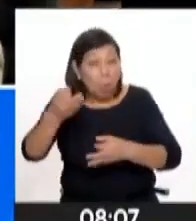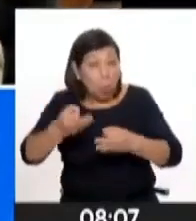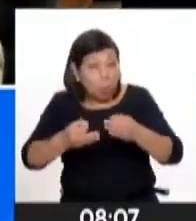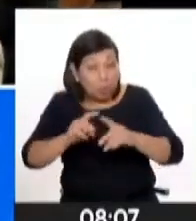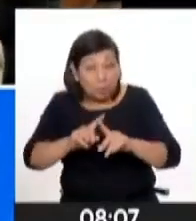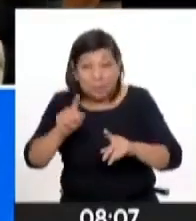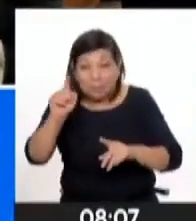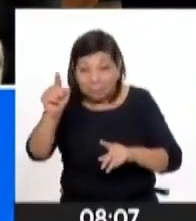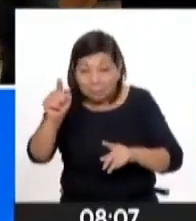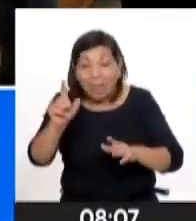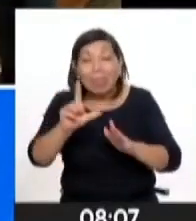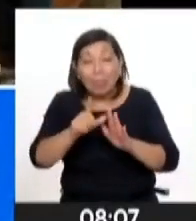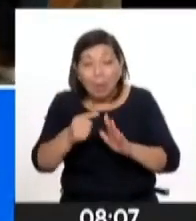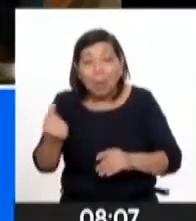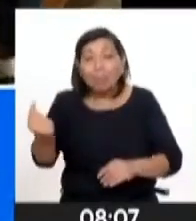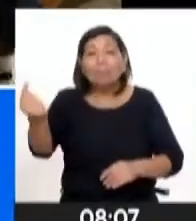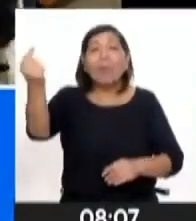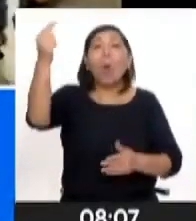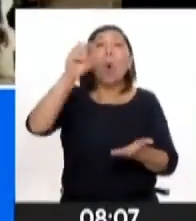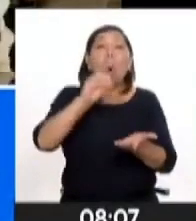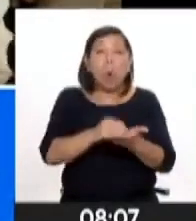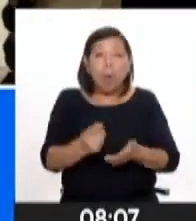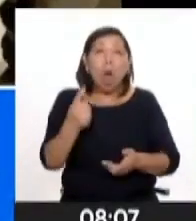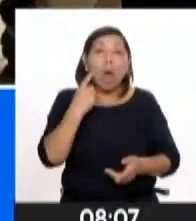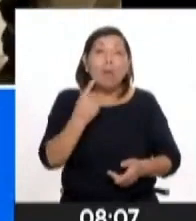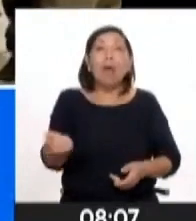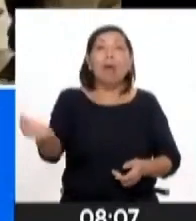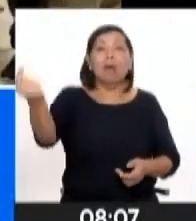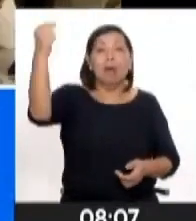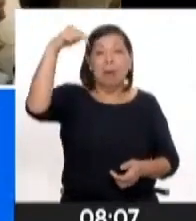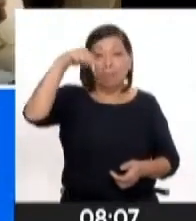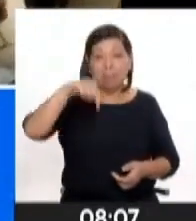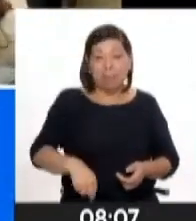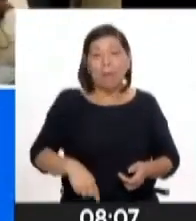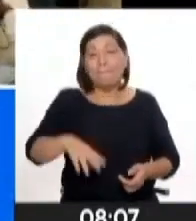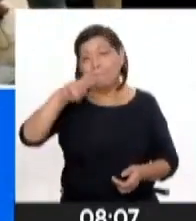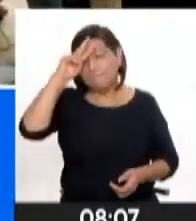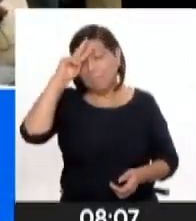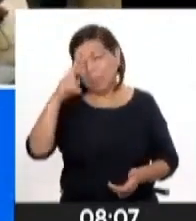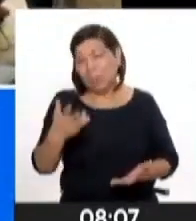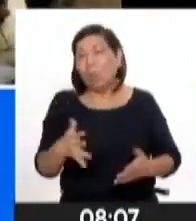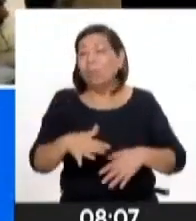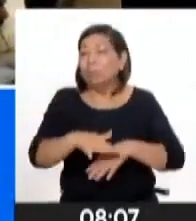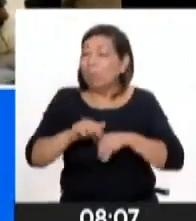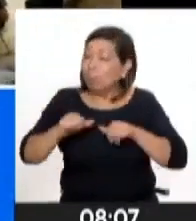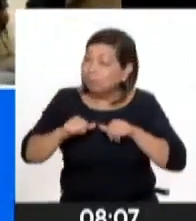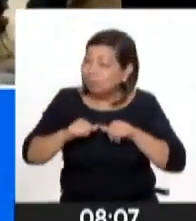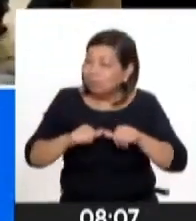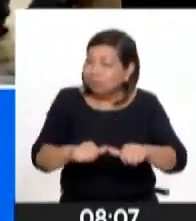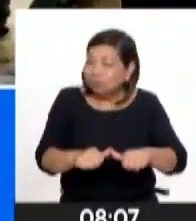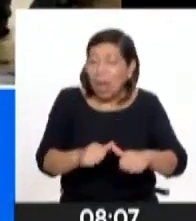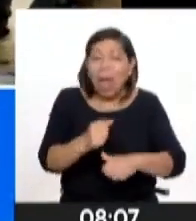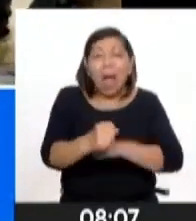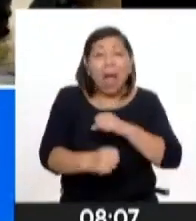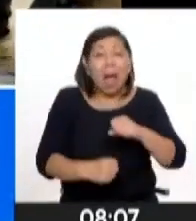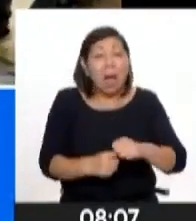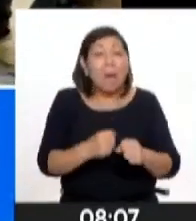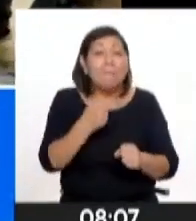ese momento, la guió a un auto con los hermanos Atis Siddipakkalpoe, de 18 y 21 años,